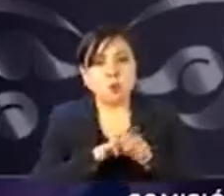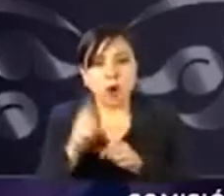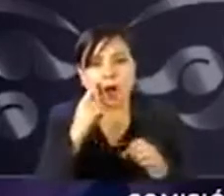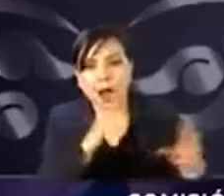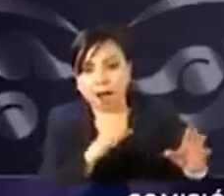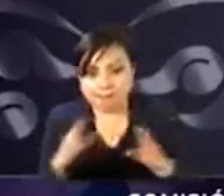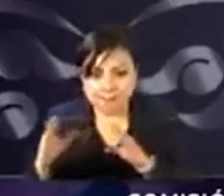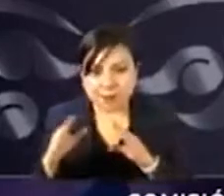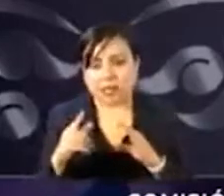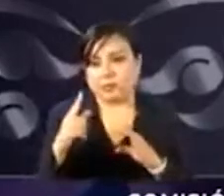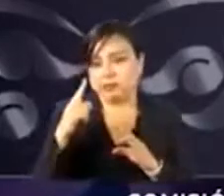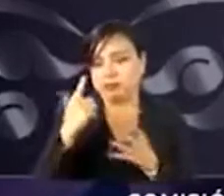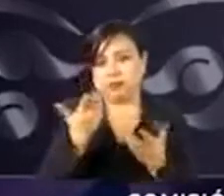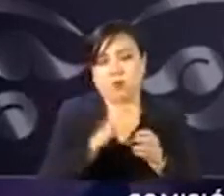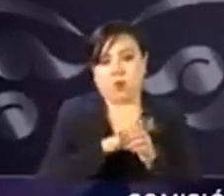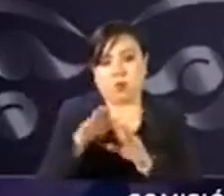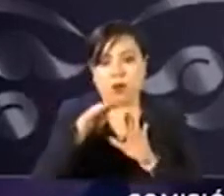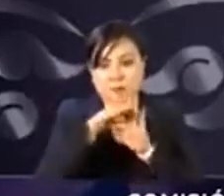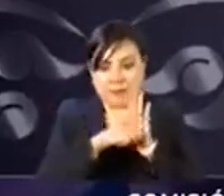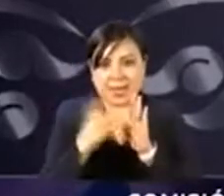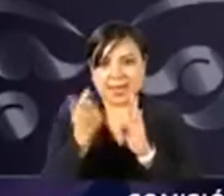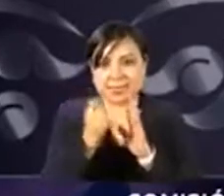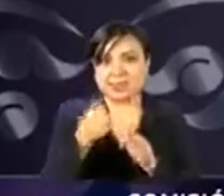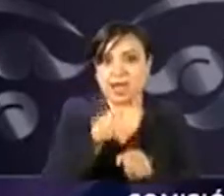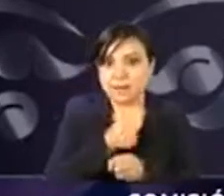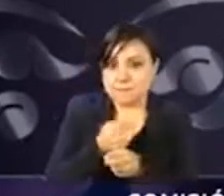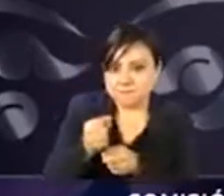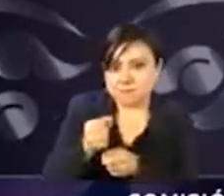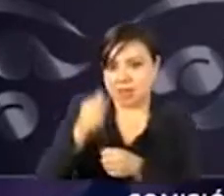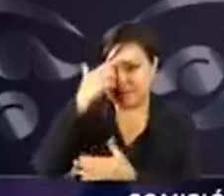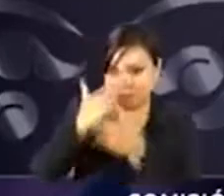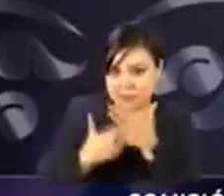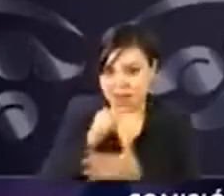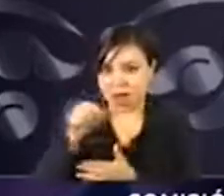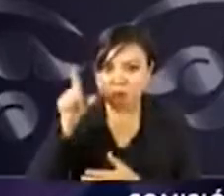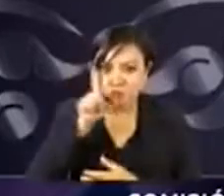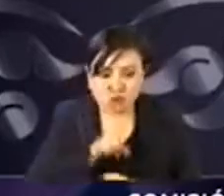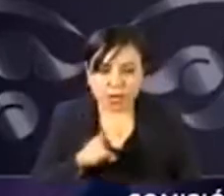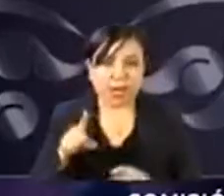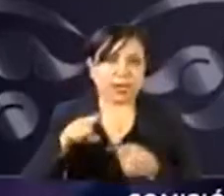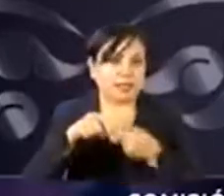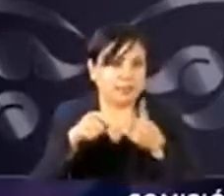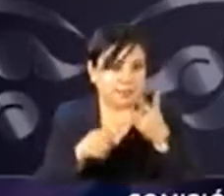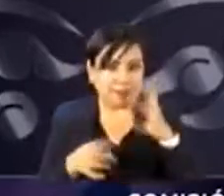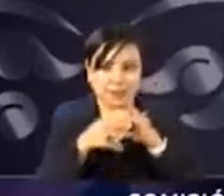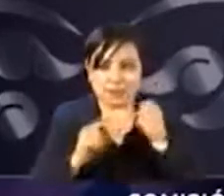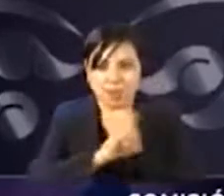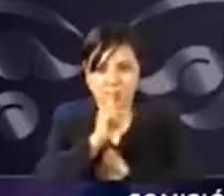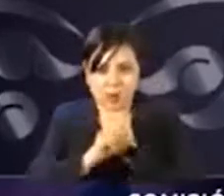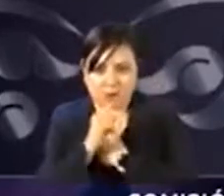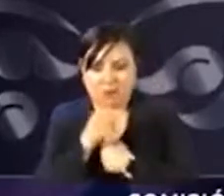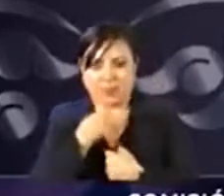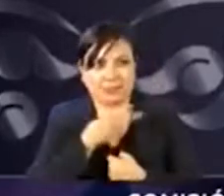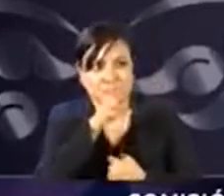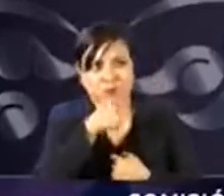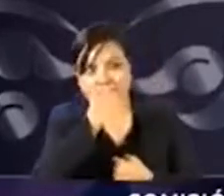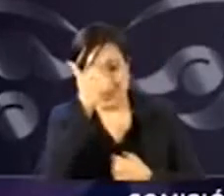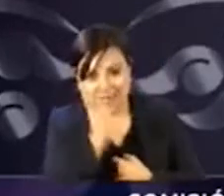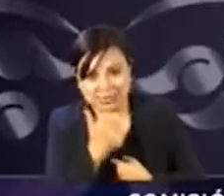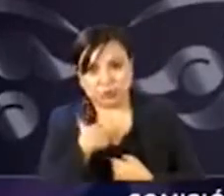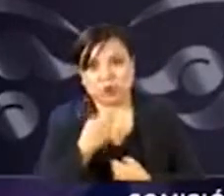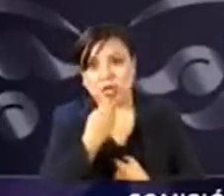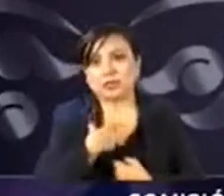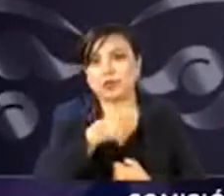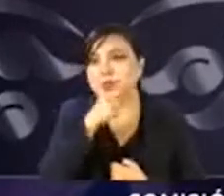hay que erradicar la violencia contra las mujeres en casa y más durante esta pandemia, que es una preocupación de nuestro gobierno. Y el director de CFE